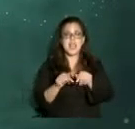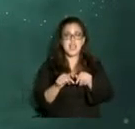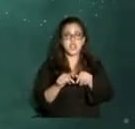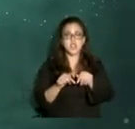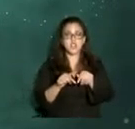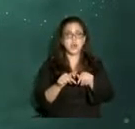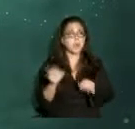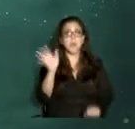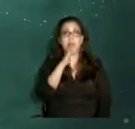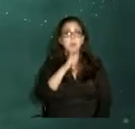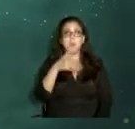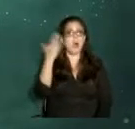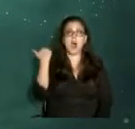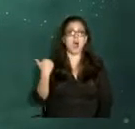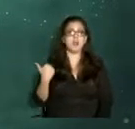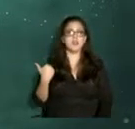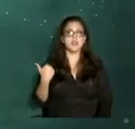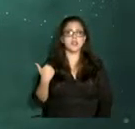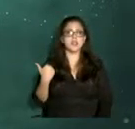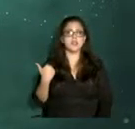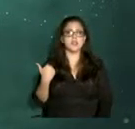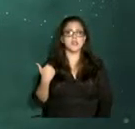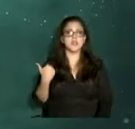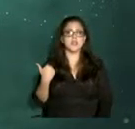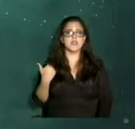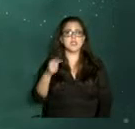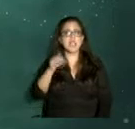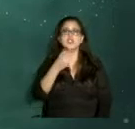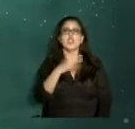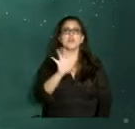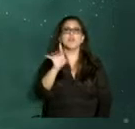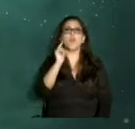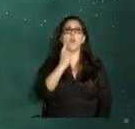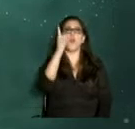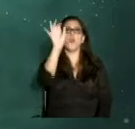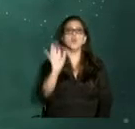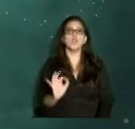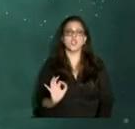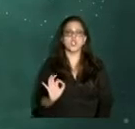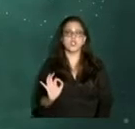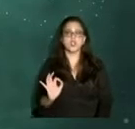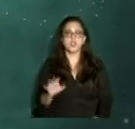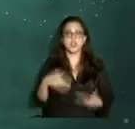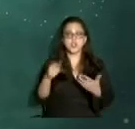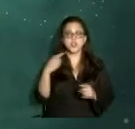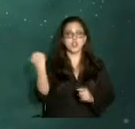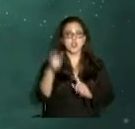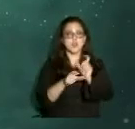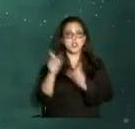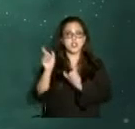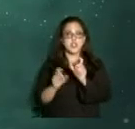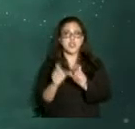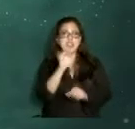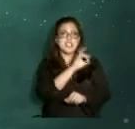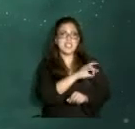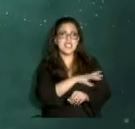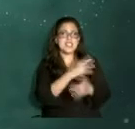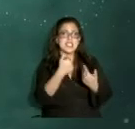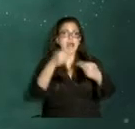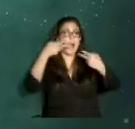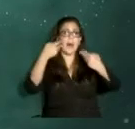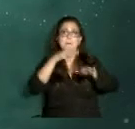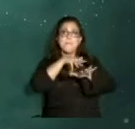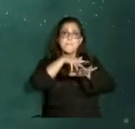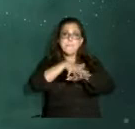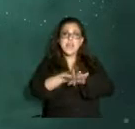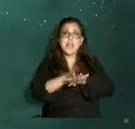prácticamente ausente. En los amerindios contemporáneos las encontramos en un 1%. Entonces nosotros los chilenos, que somos una mezcla de ambos genomas, debiéramos